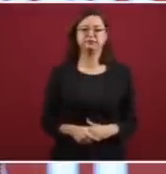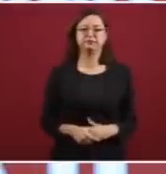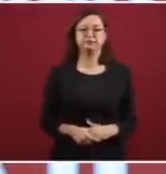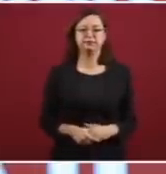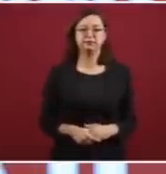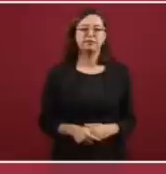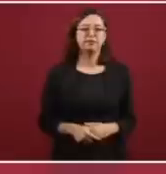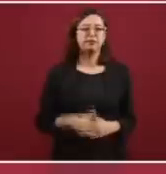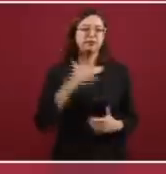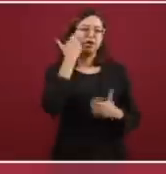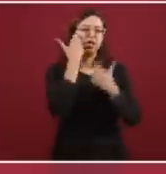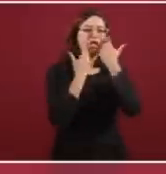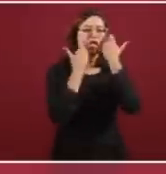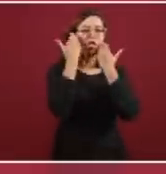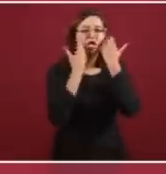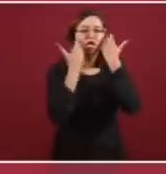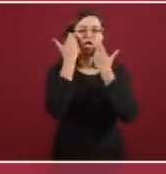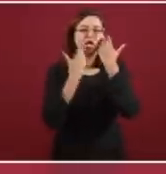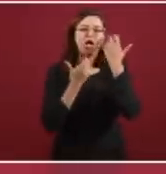y de lambiscones.